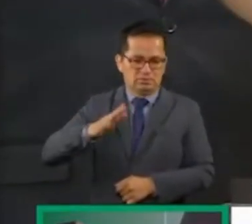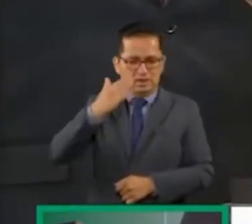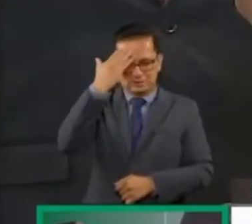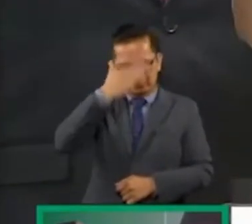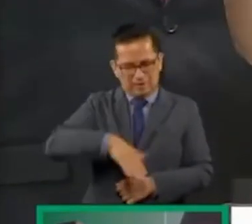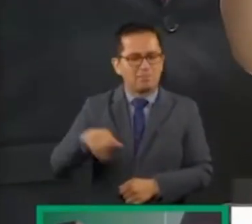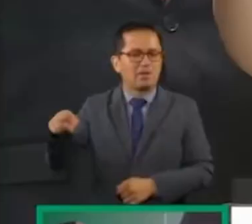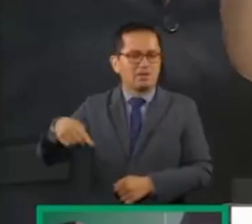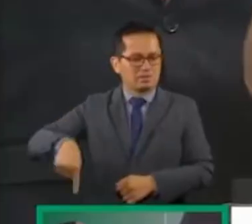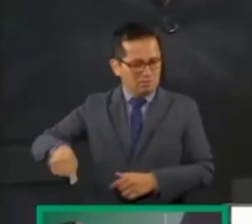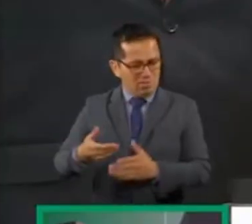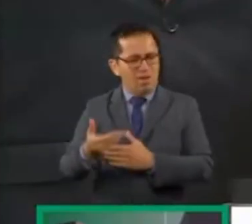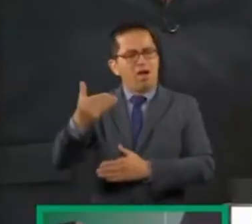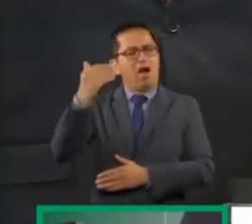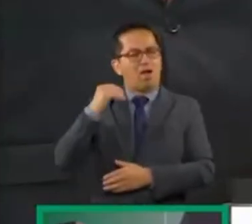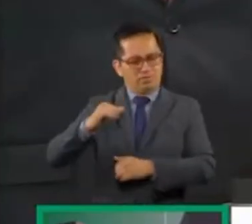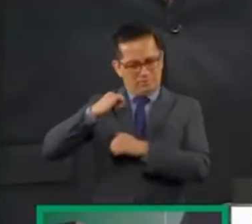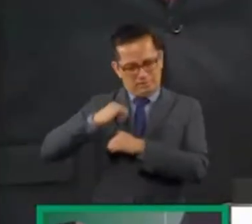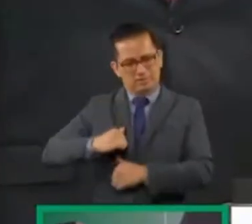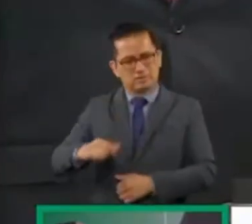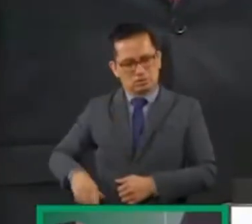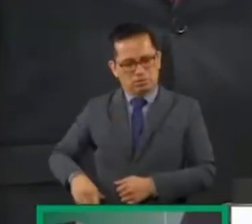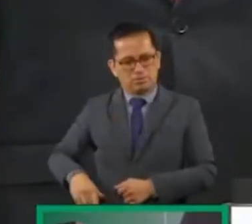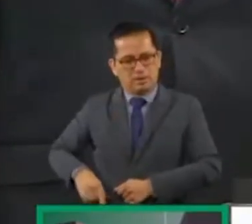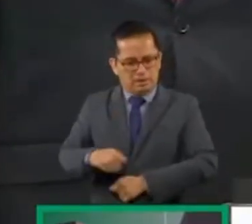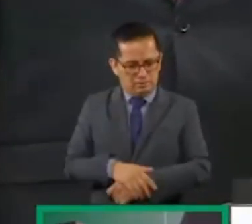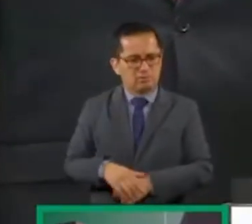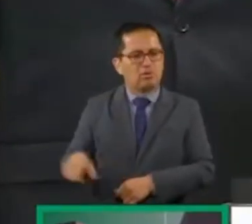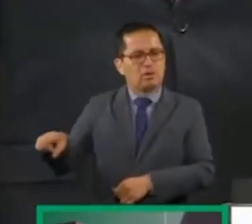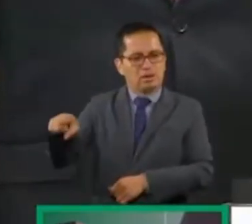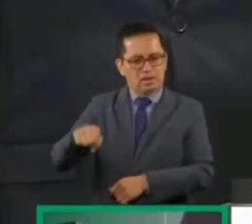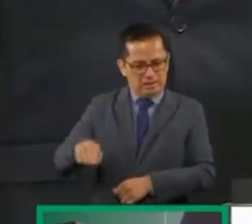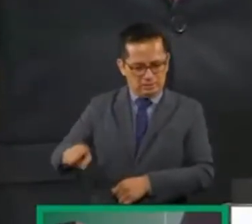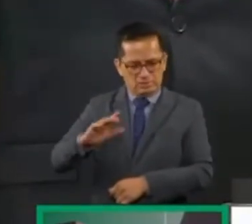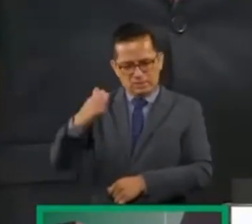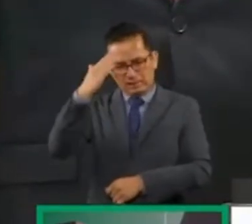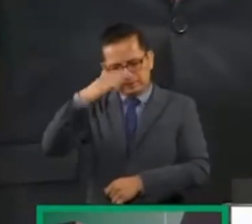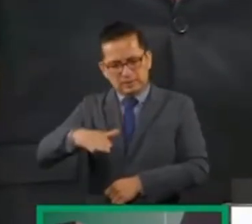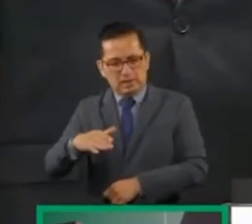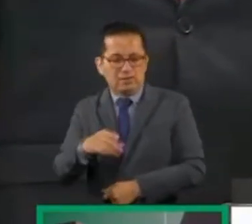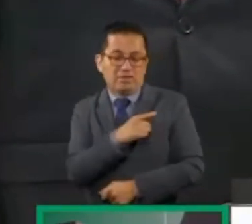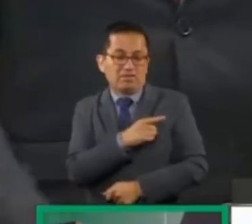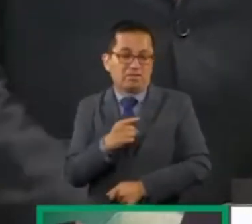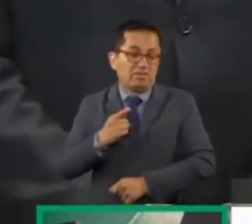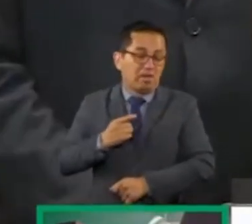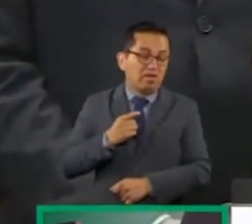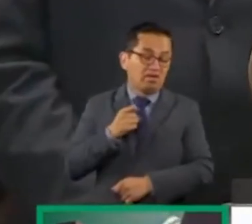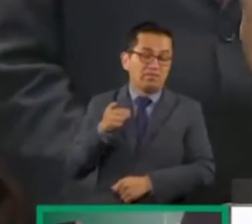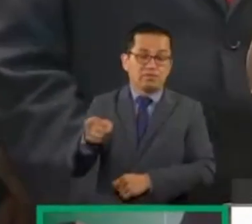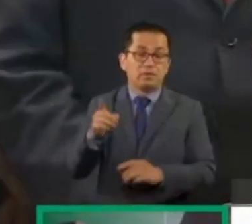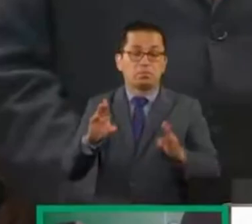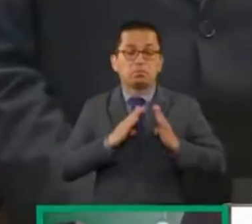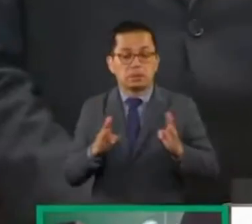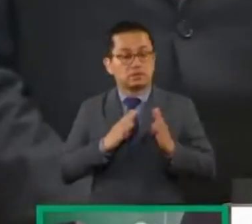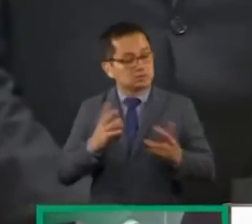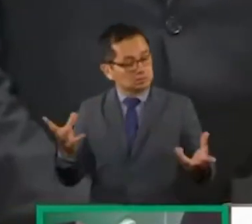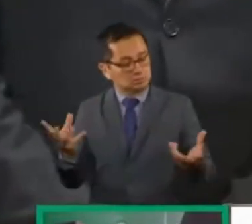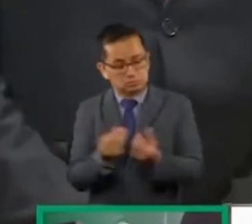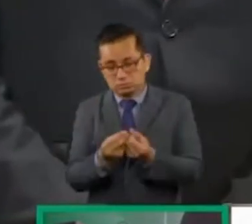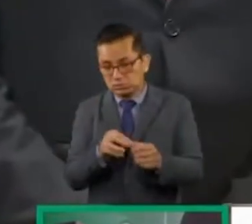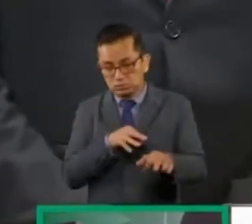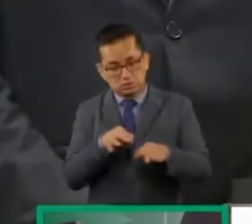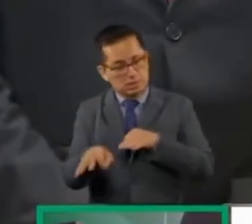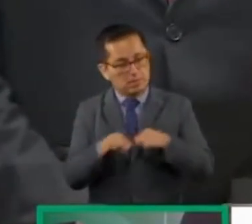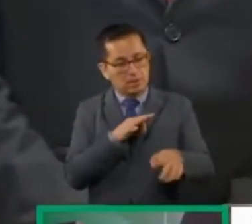gobernaron y saben, porque en privado lo dicen, que se requiere que el ejército siga coadyuvando en el